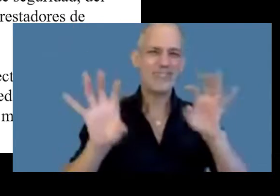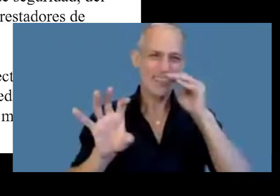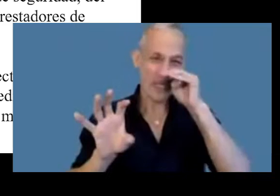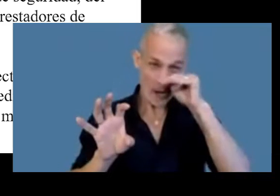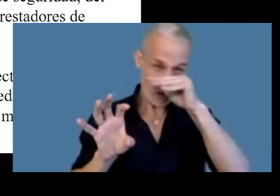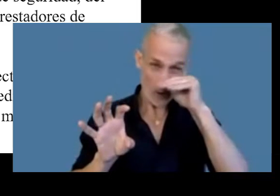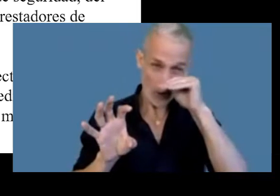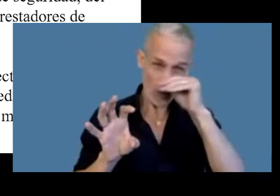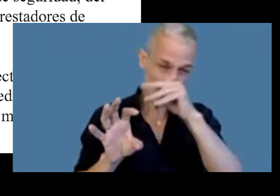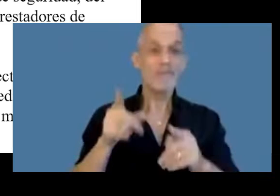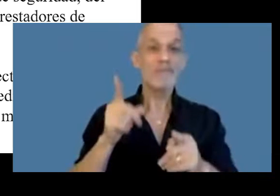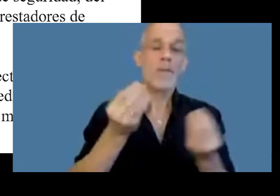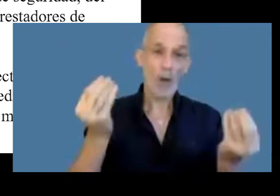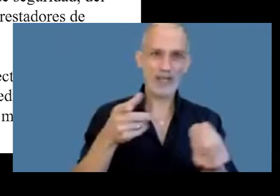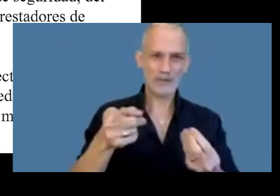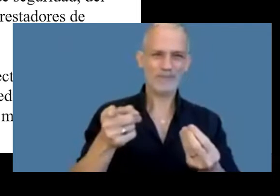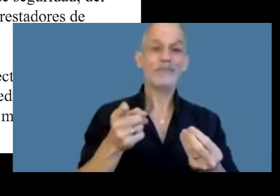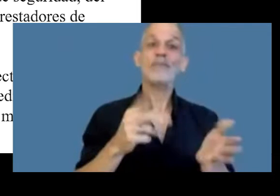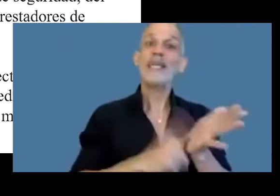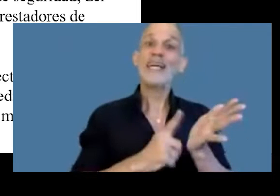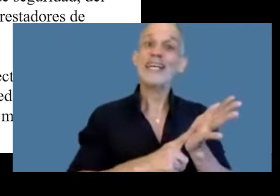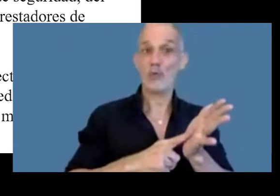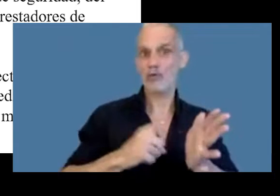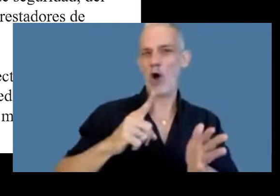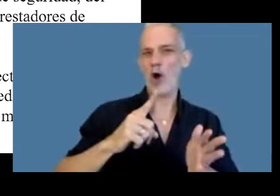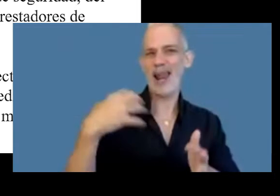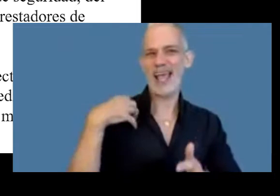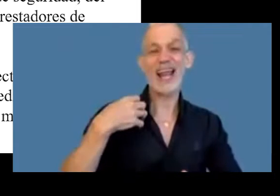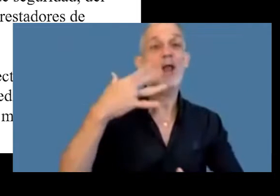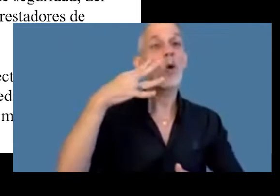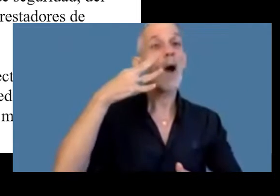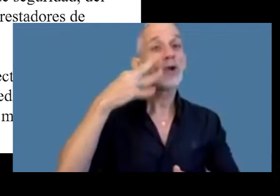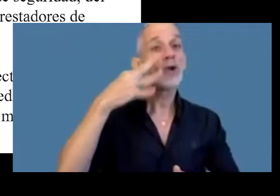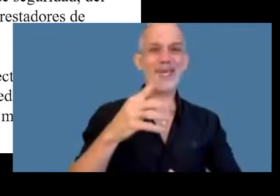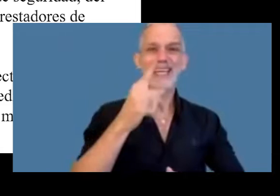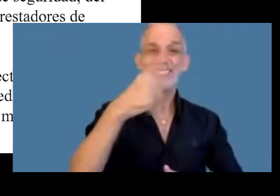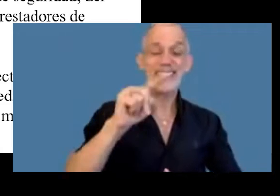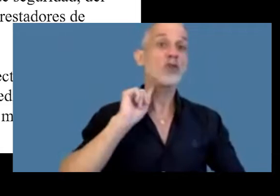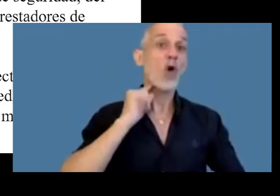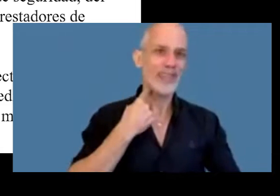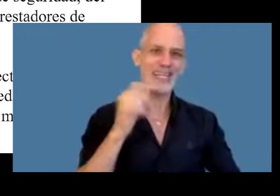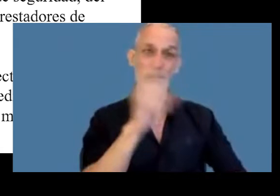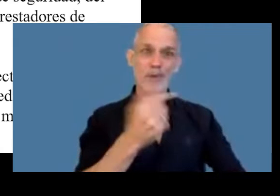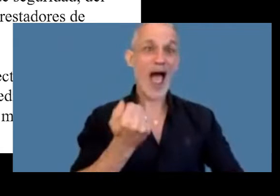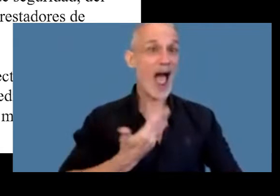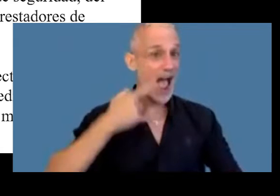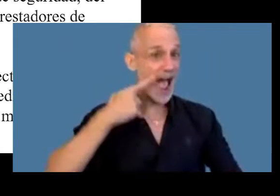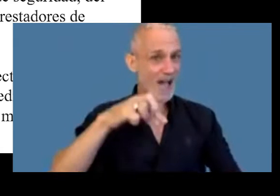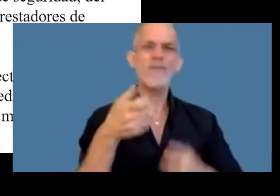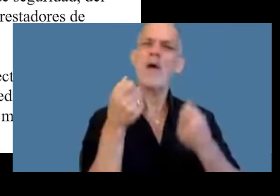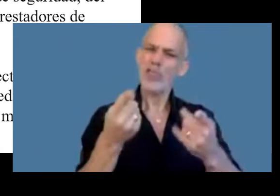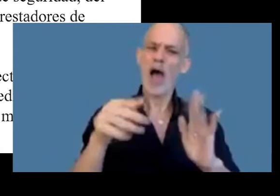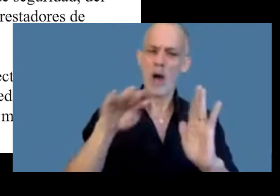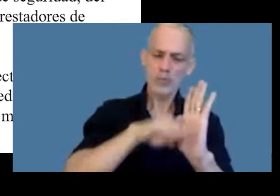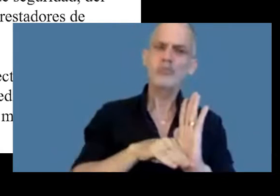ello, originalmente la Resolución General 4113 de AFIP dispuso que en el marco de